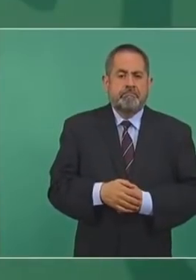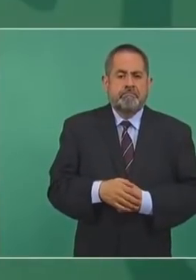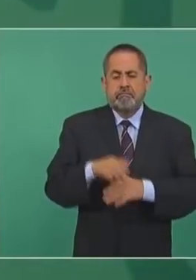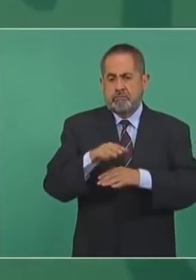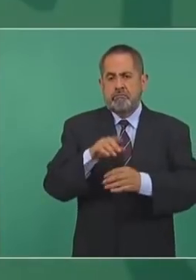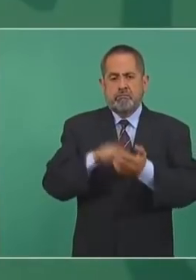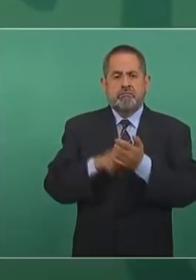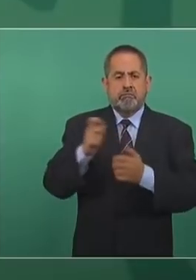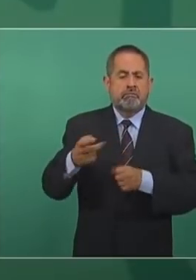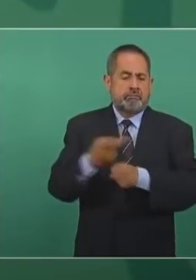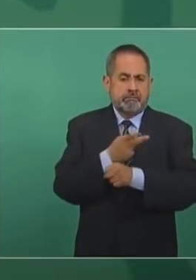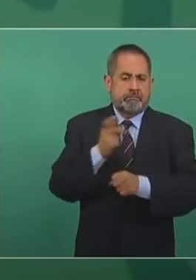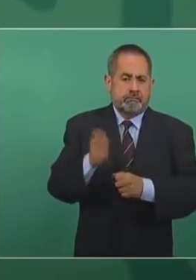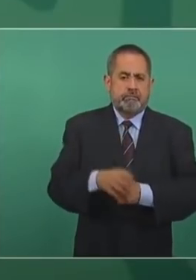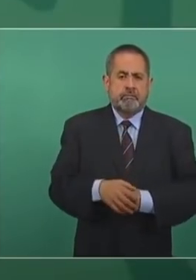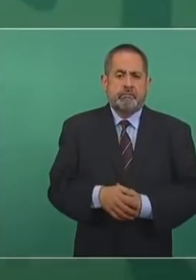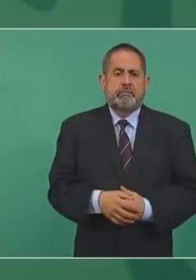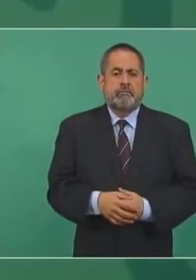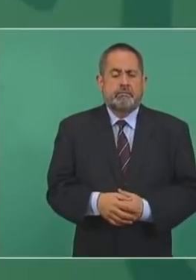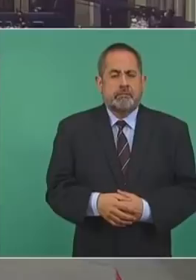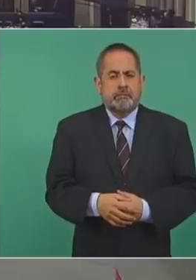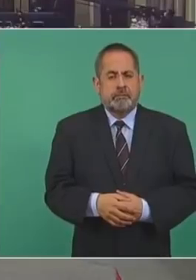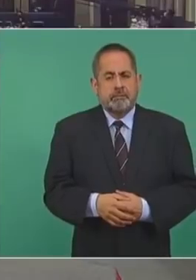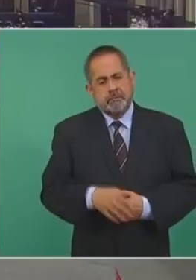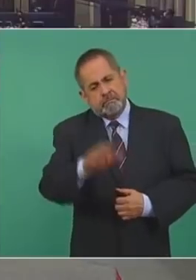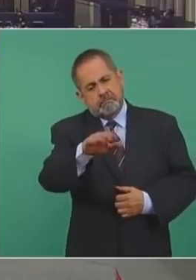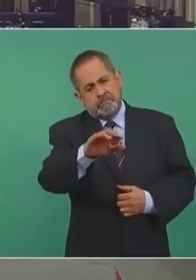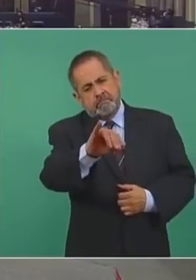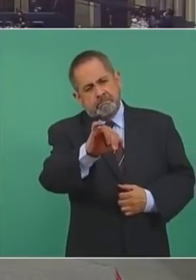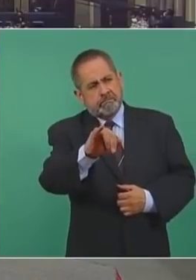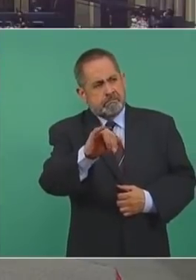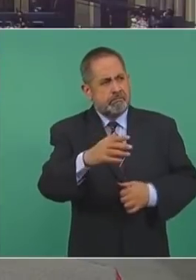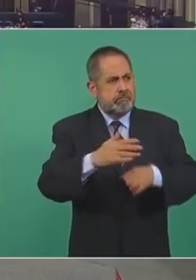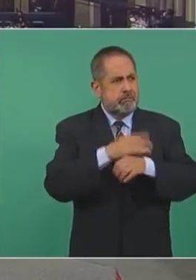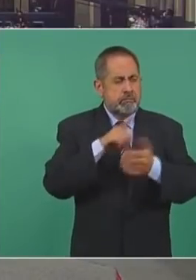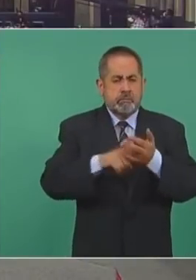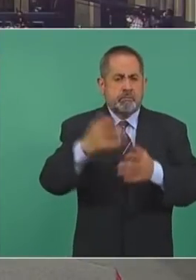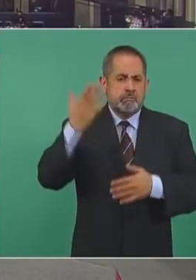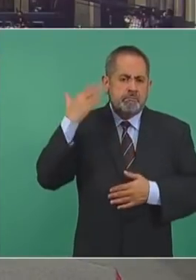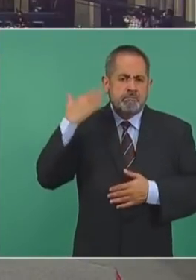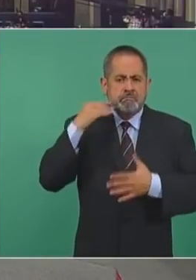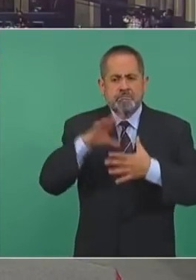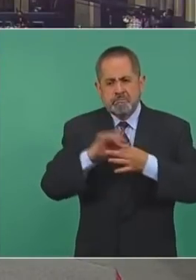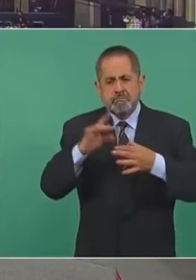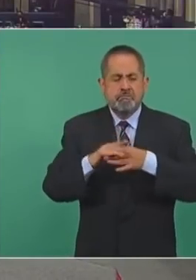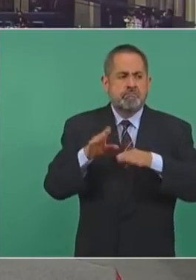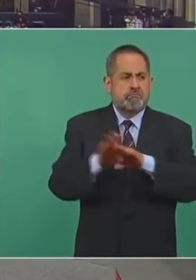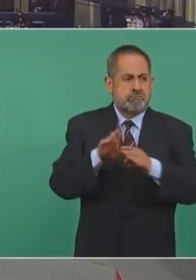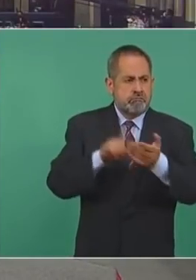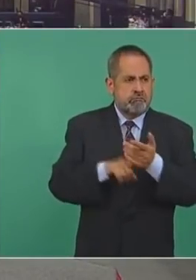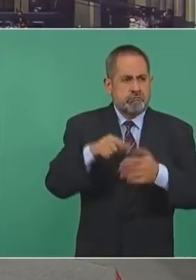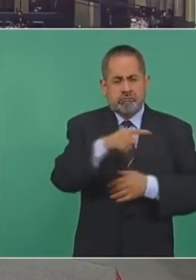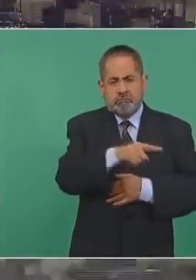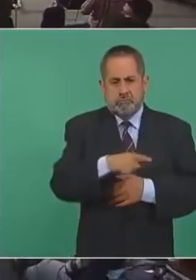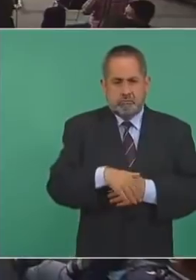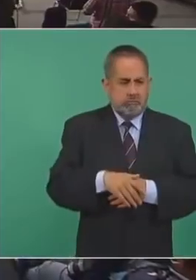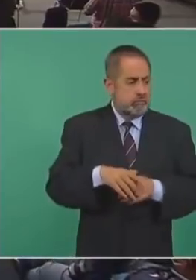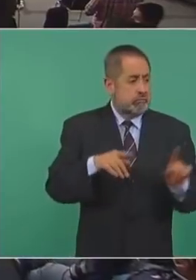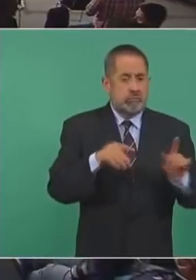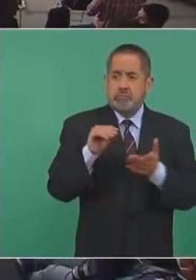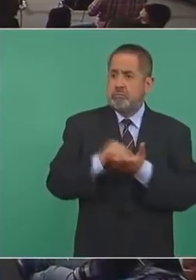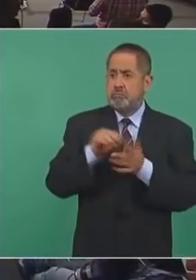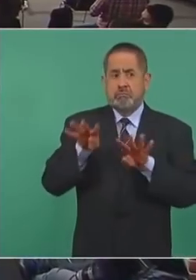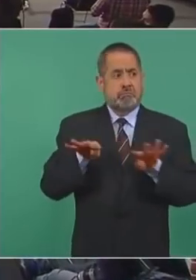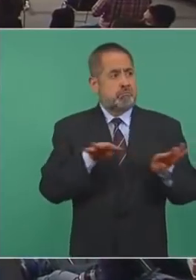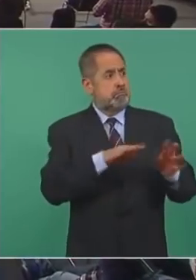sobre este asunto. Sí, porque bueno, usted tiene que ver con, un poco con lo que usted ha mencionado sobre este asunto de que no pierden su respetabilidad y